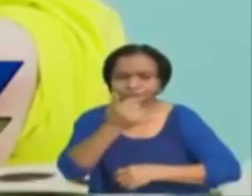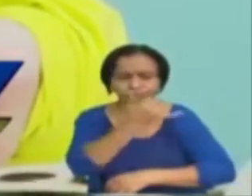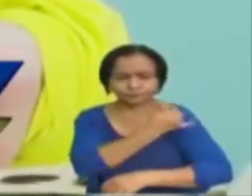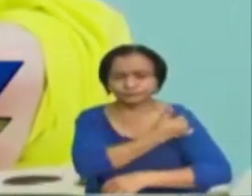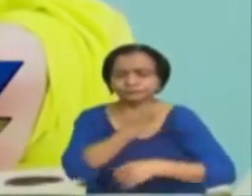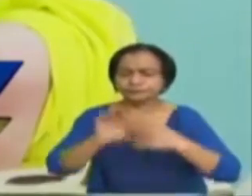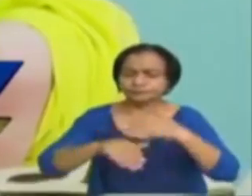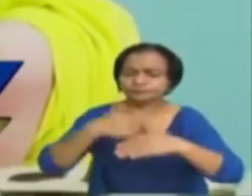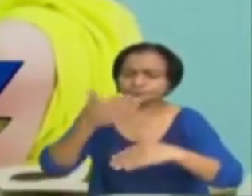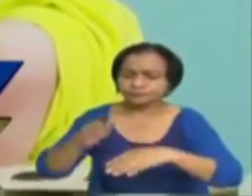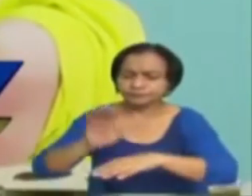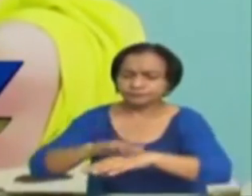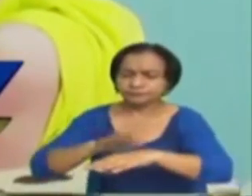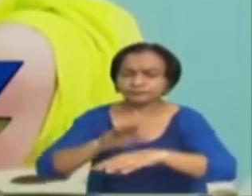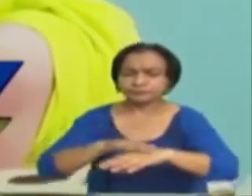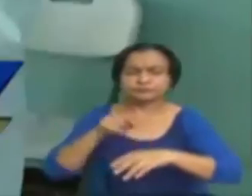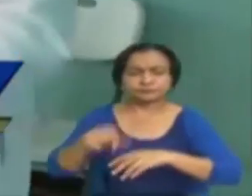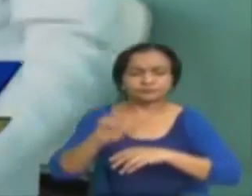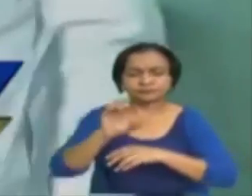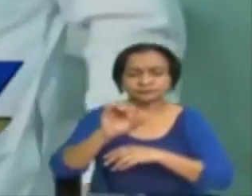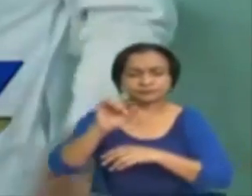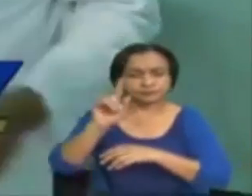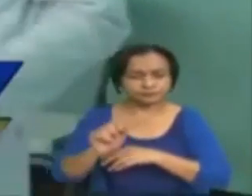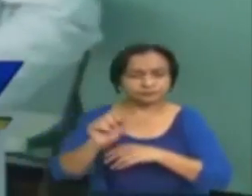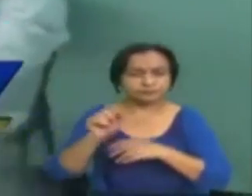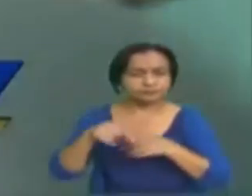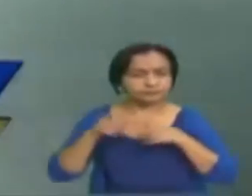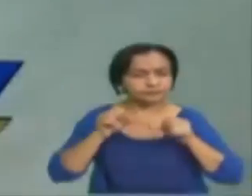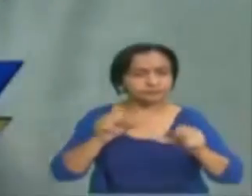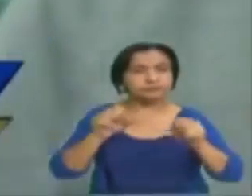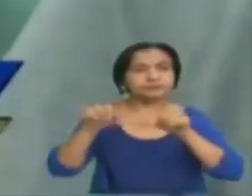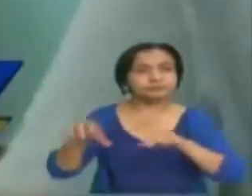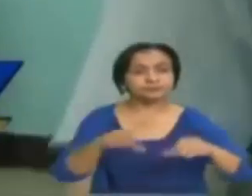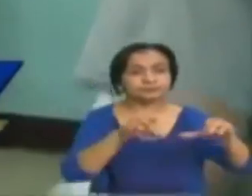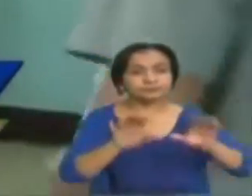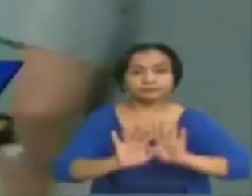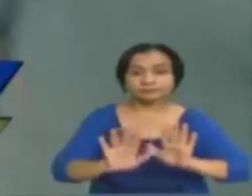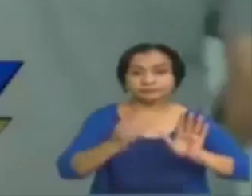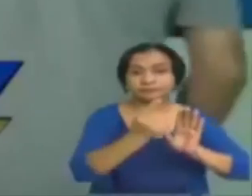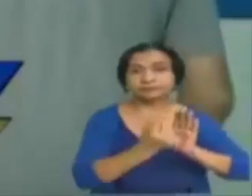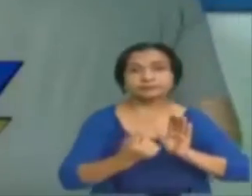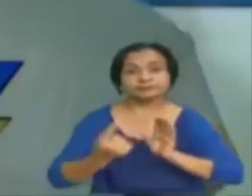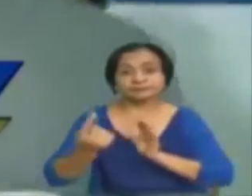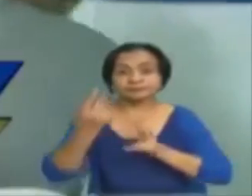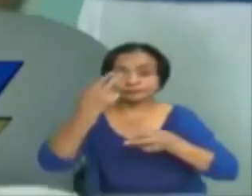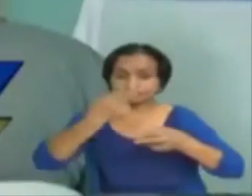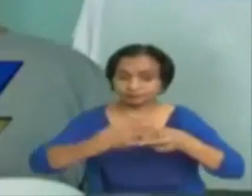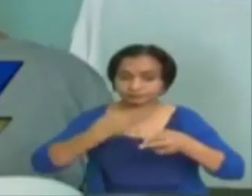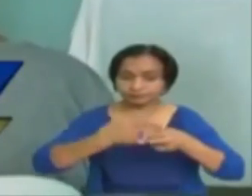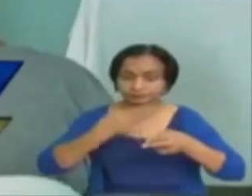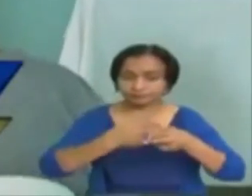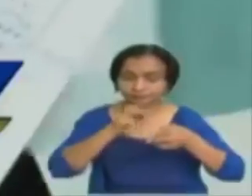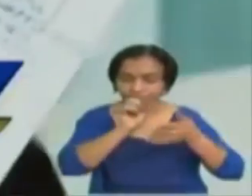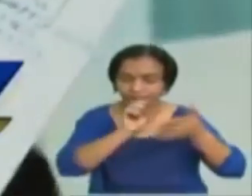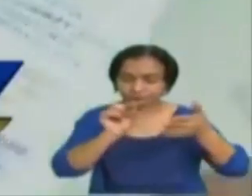La vocera del gobierno de Nicaragua dio a conocer los lugares donde se estará desarrollando la vacunación voluntaria contra el COVID-19 este jueves